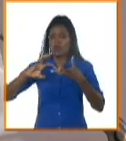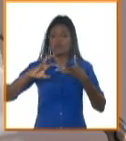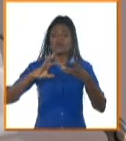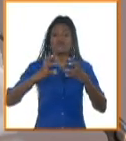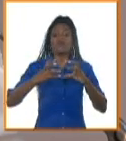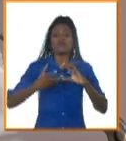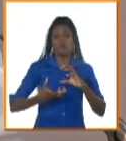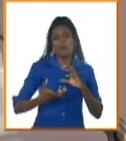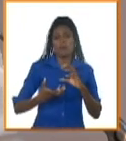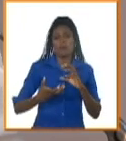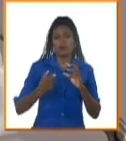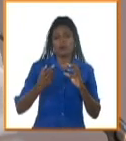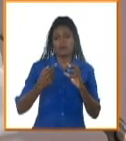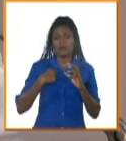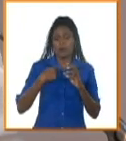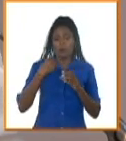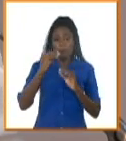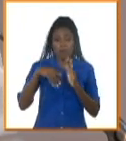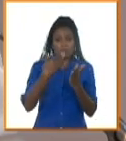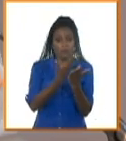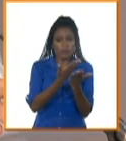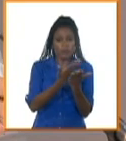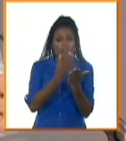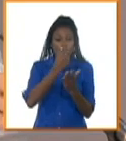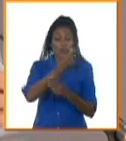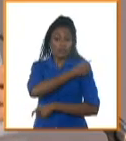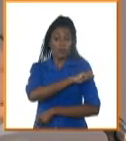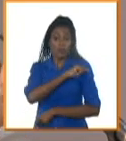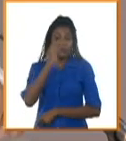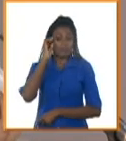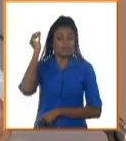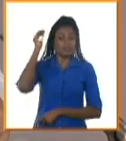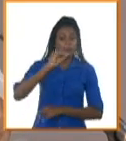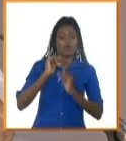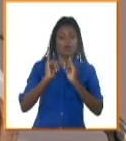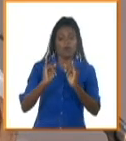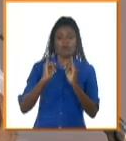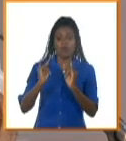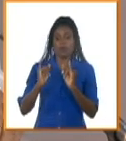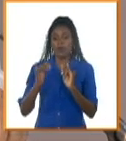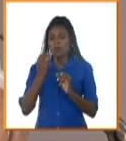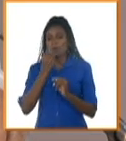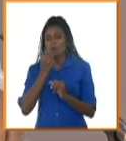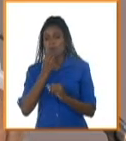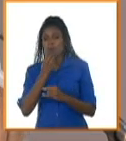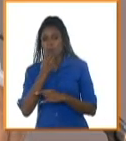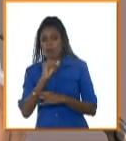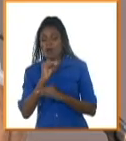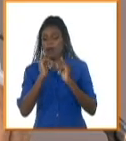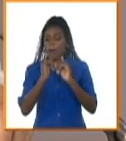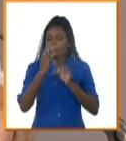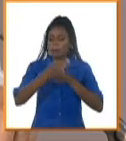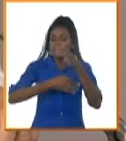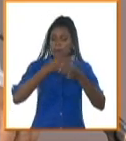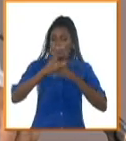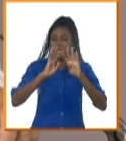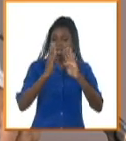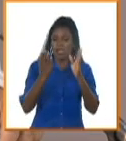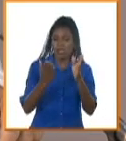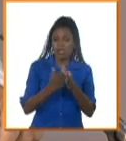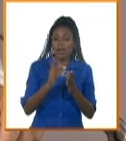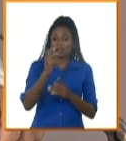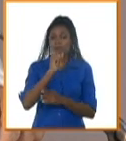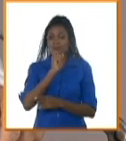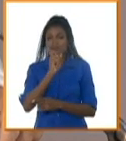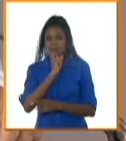ha que se han puesto a disposición de la población para que realmente pues se puedan plantear esas